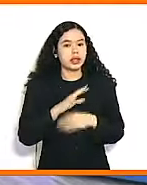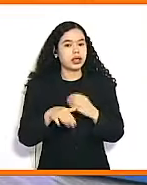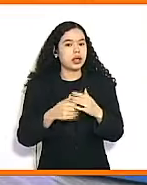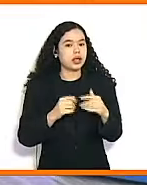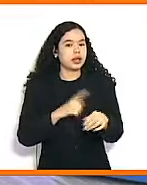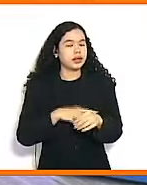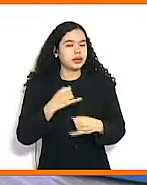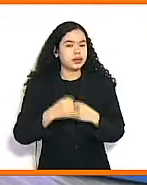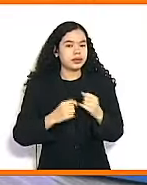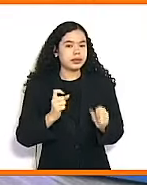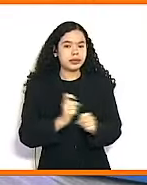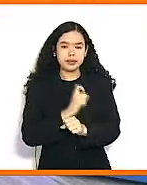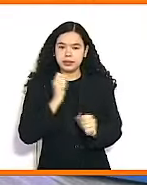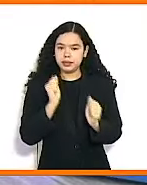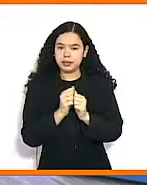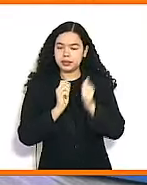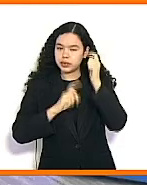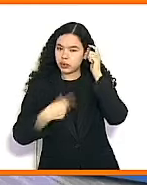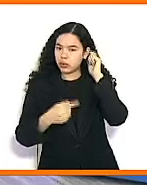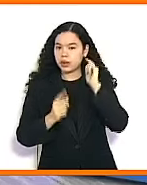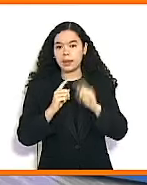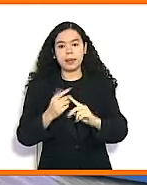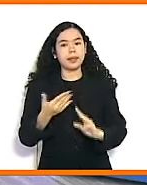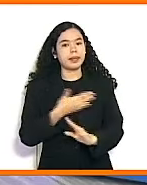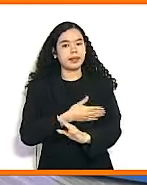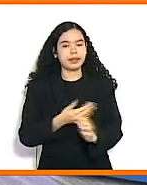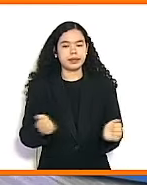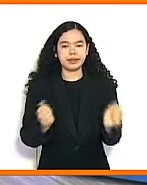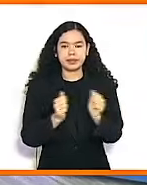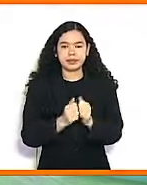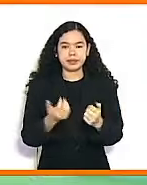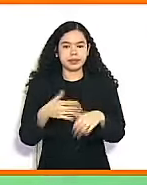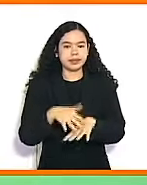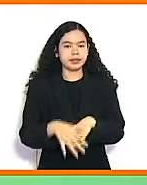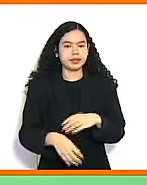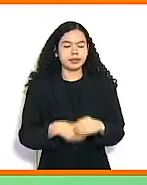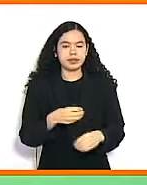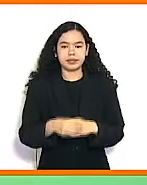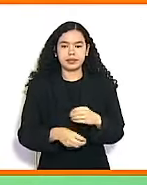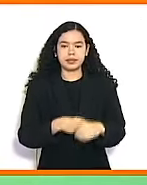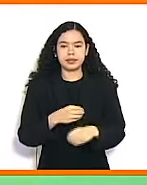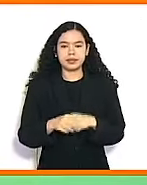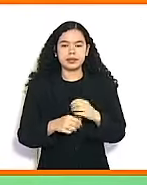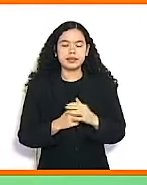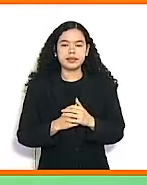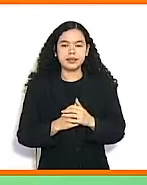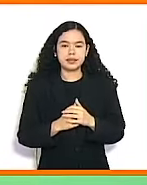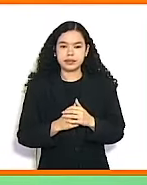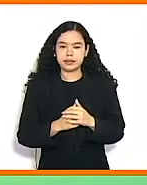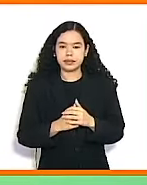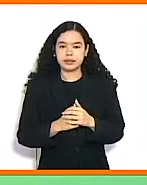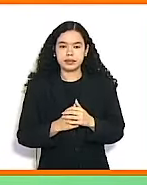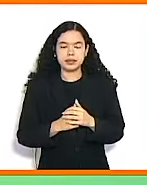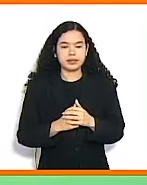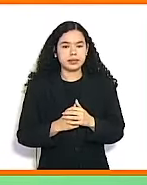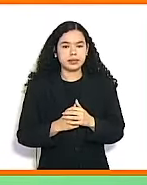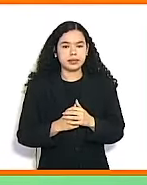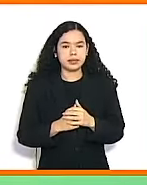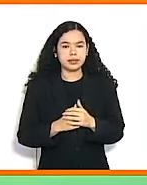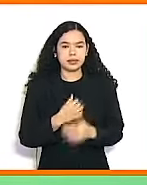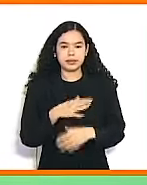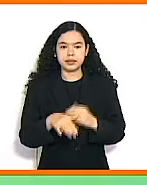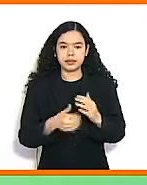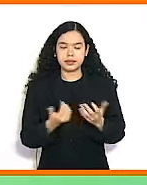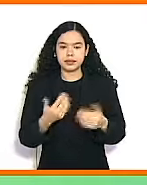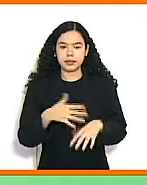de soñar y ganar junto a Diaria, pero antes de eso, acompáñame a incorporar las esferas dentro del juego. Y